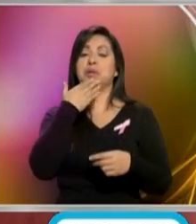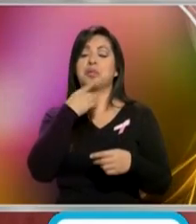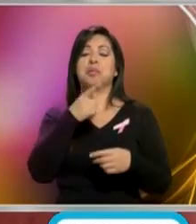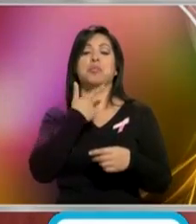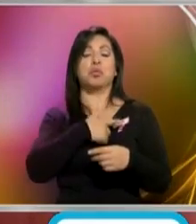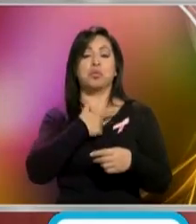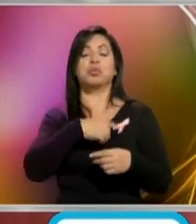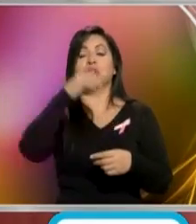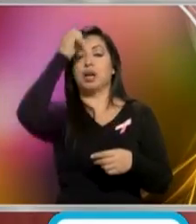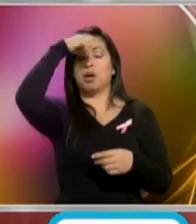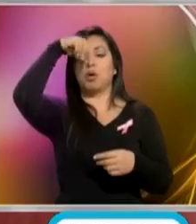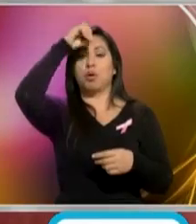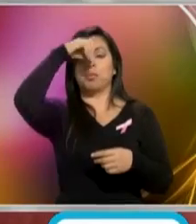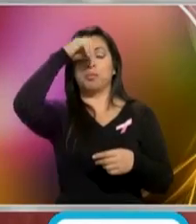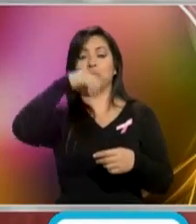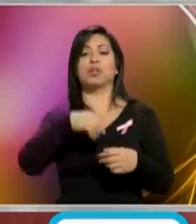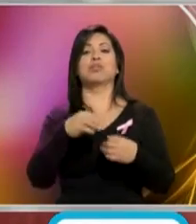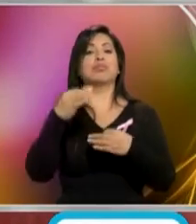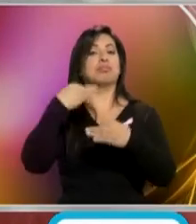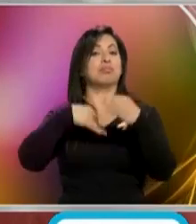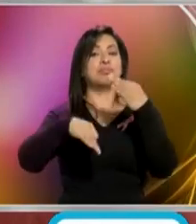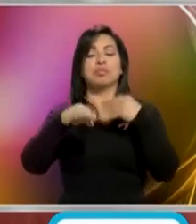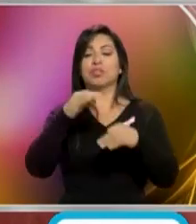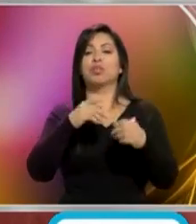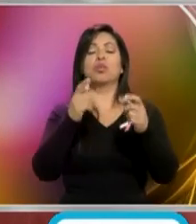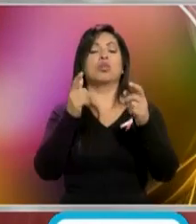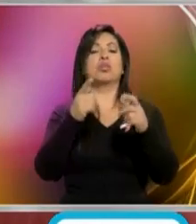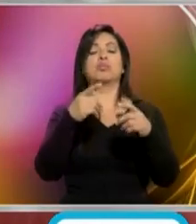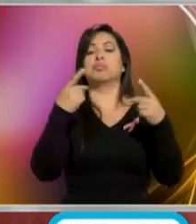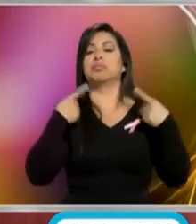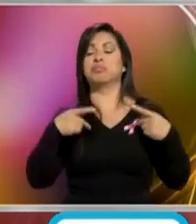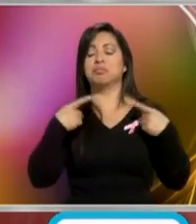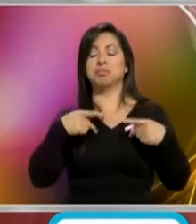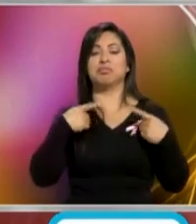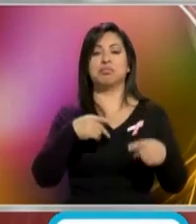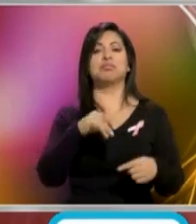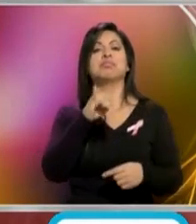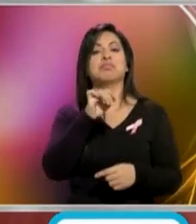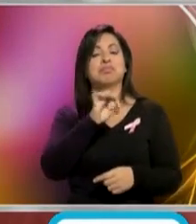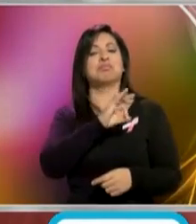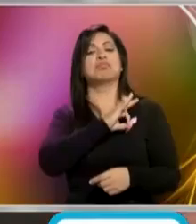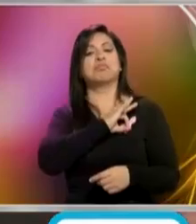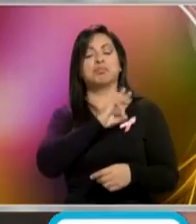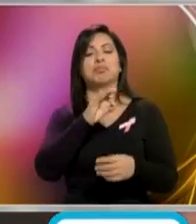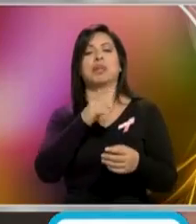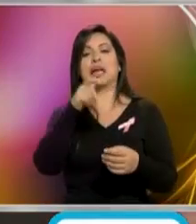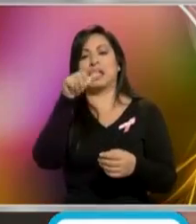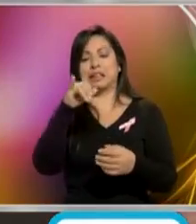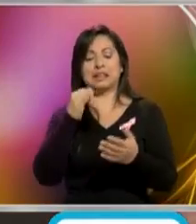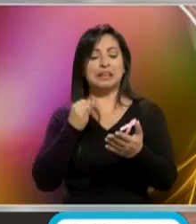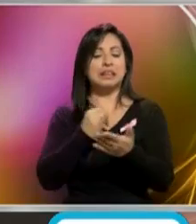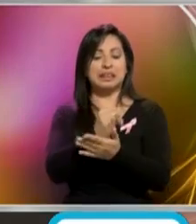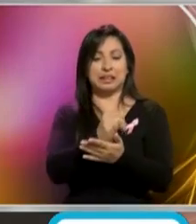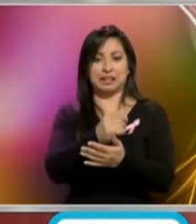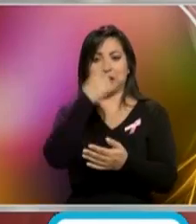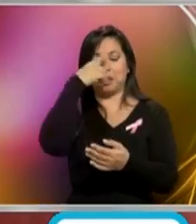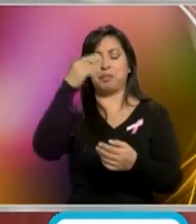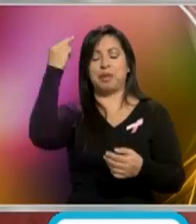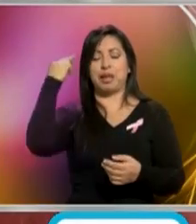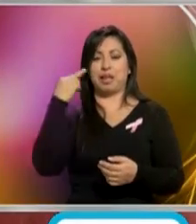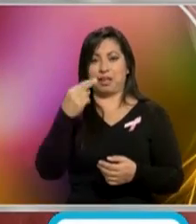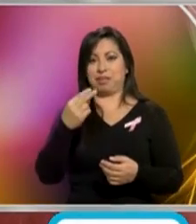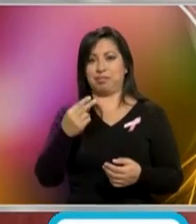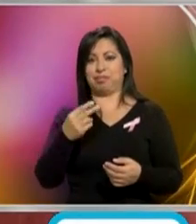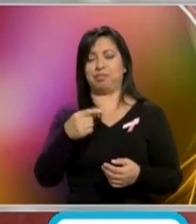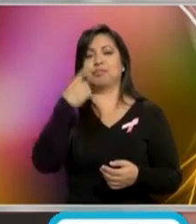La opinión de todas las comunidades hoy nos ayuda a tomar una Sin decisión duda, claro. mucho más certera. Y en el caso de los viajes lo van a disfrutar